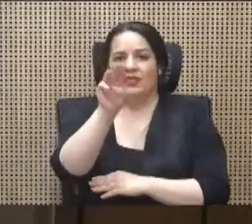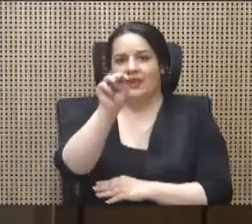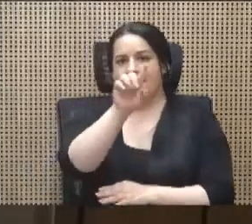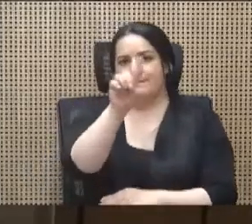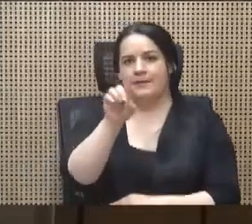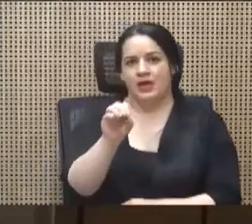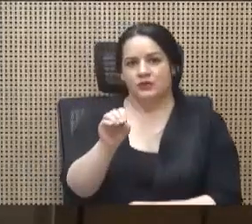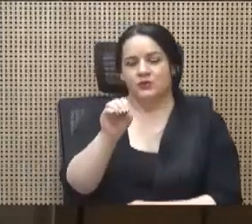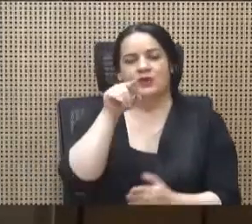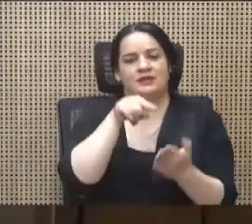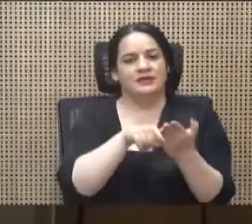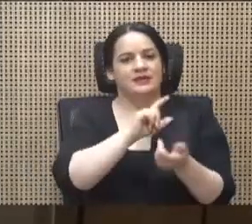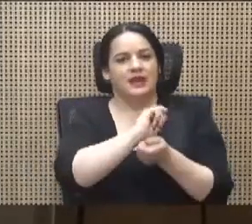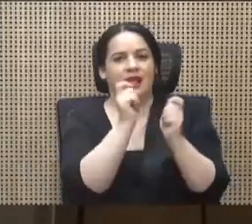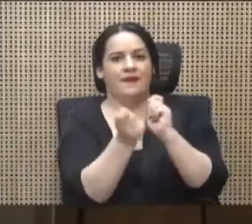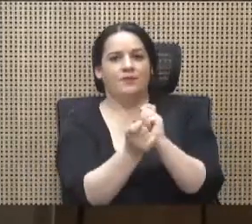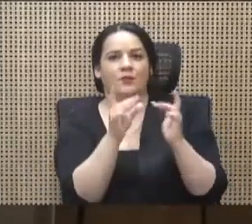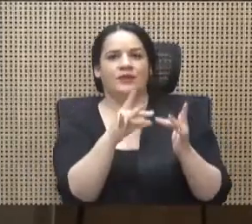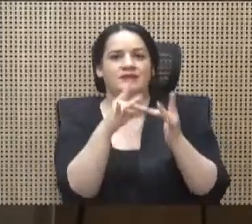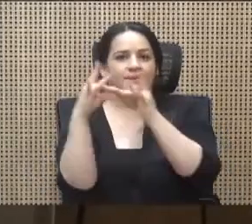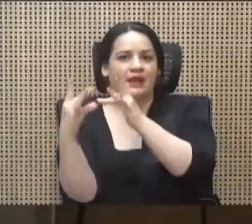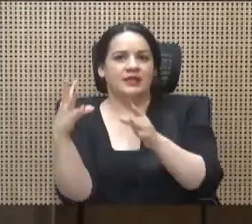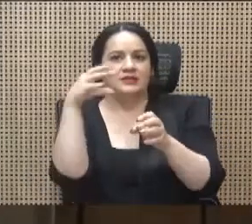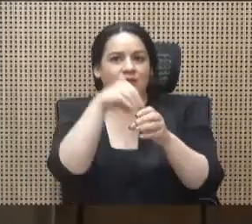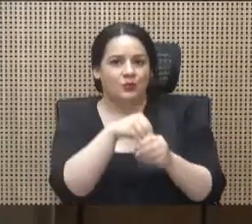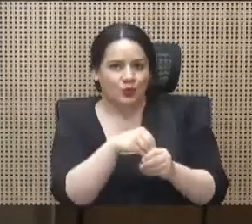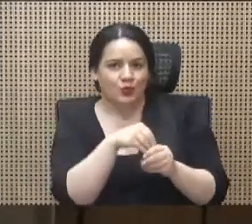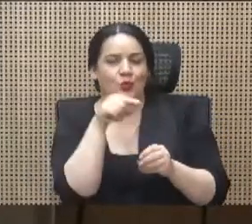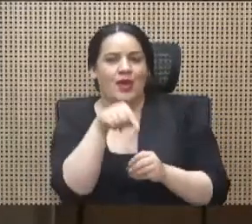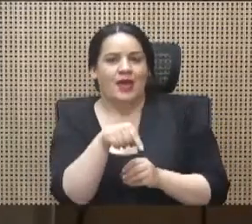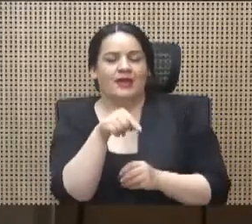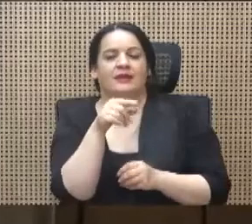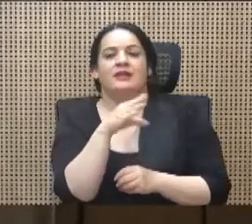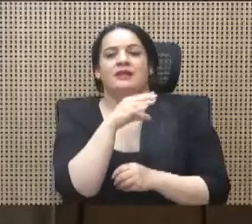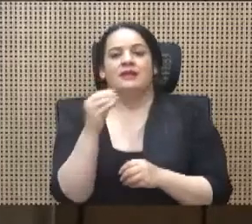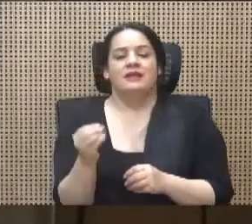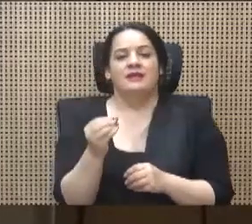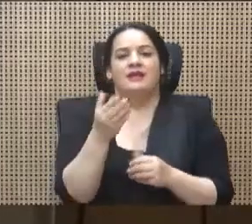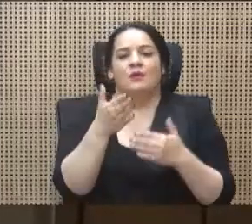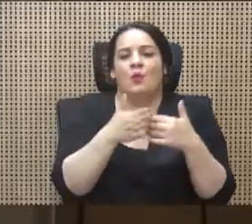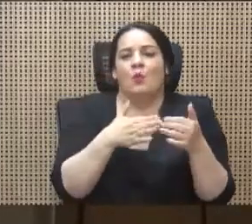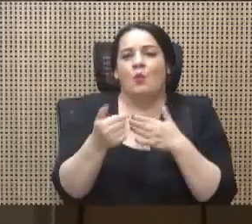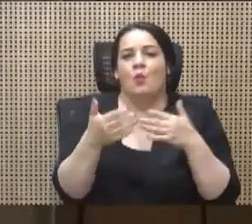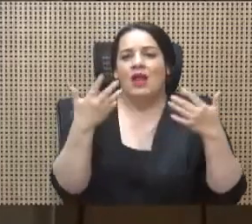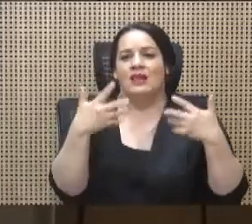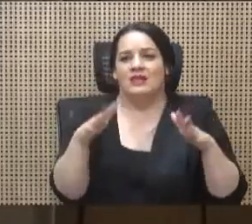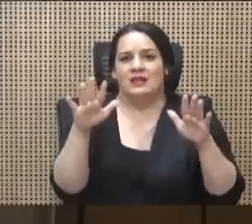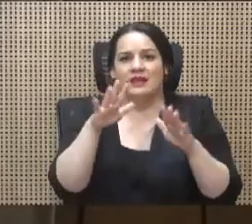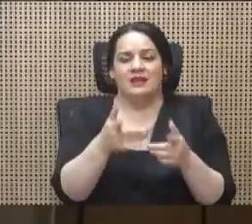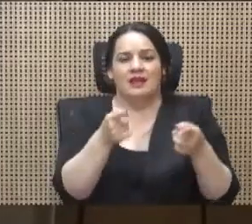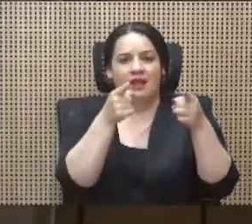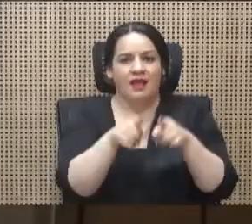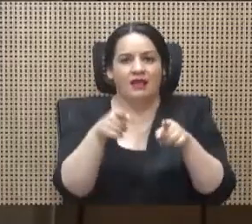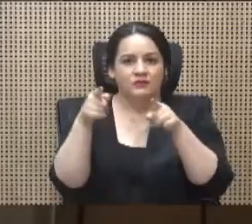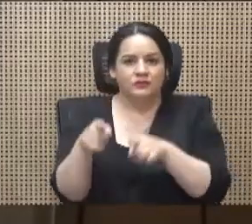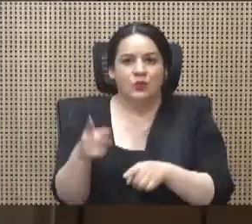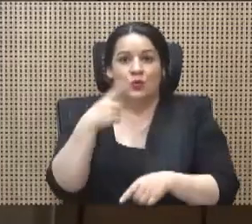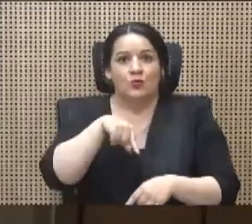se le que se le introduce introduciría con lo cual en cualquier caso nos